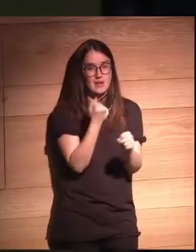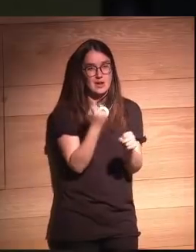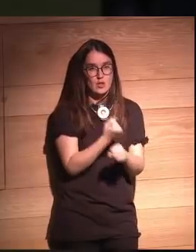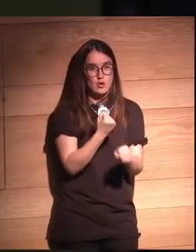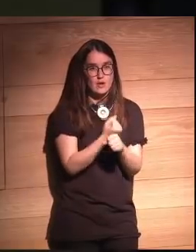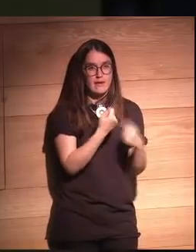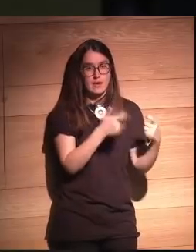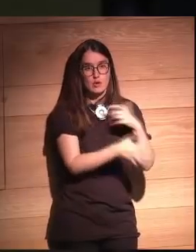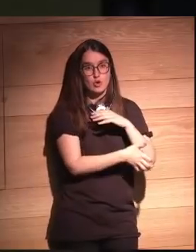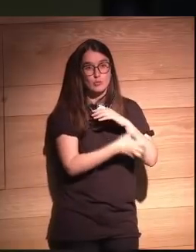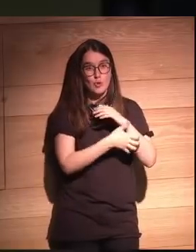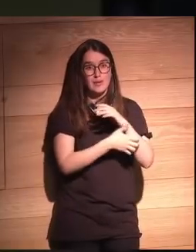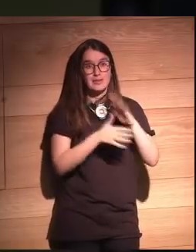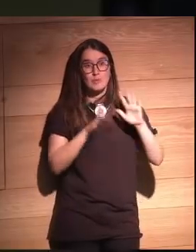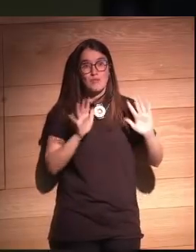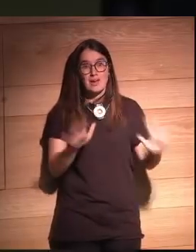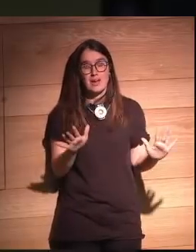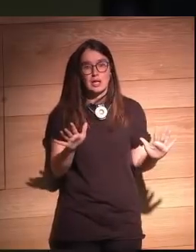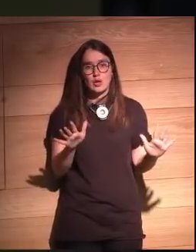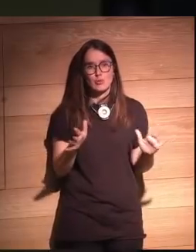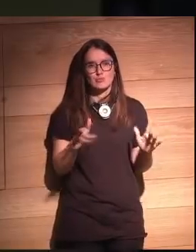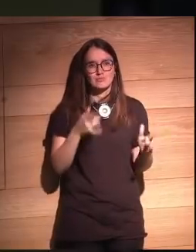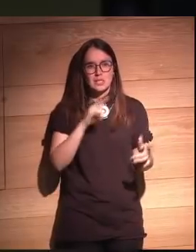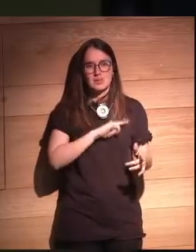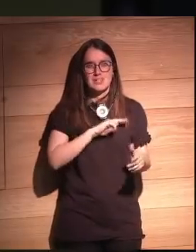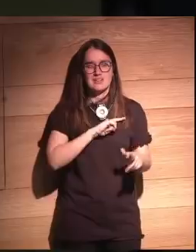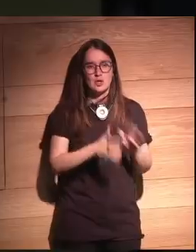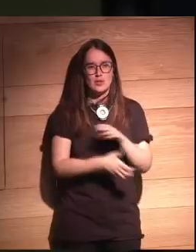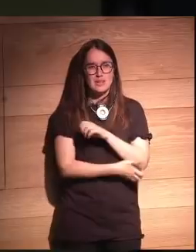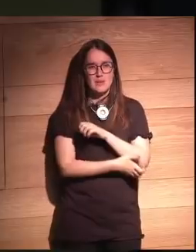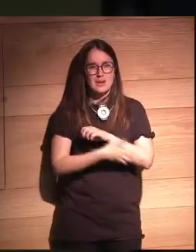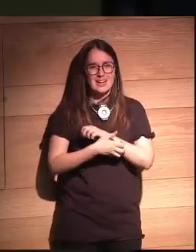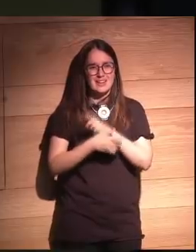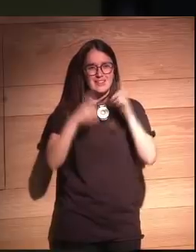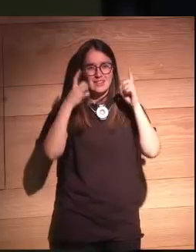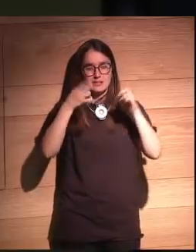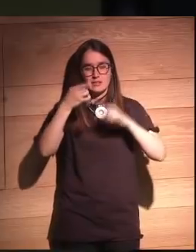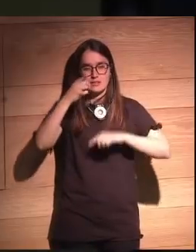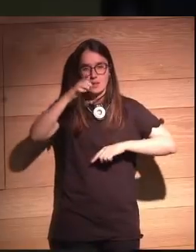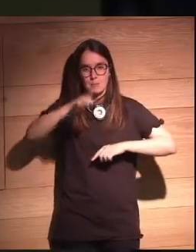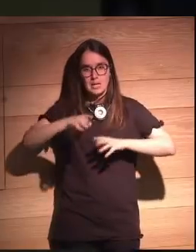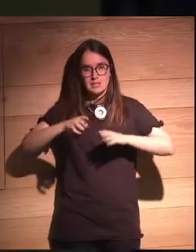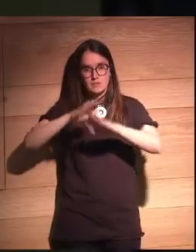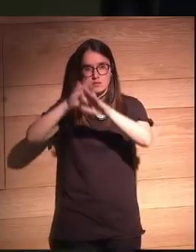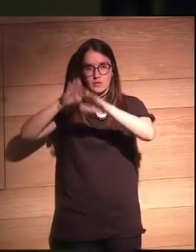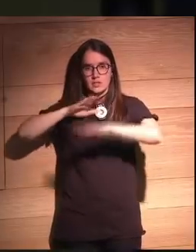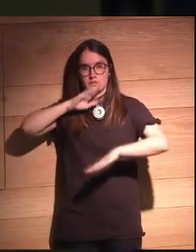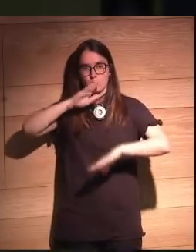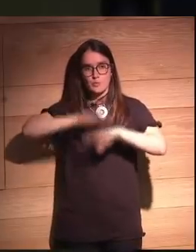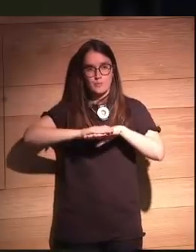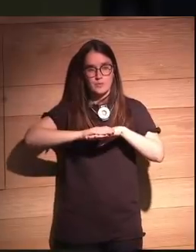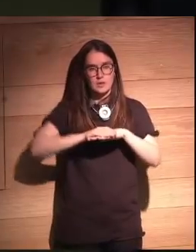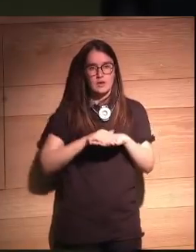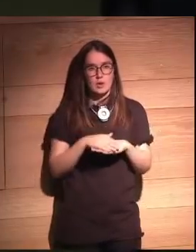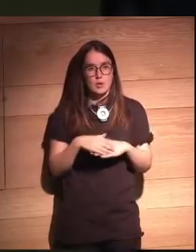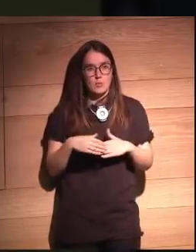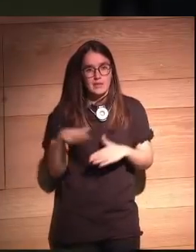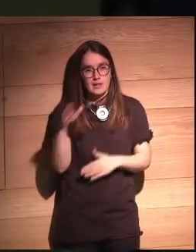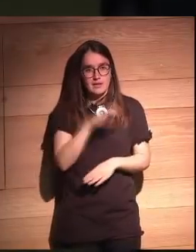y los pobres, pero aún así hay una sensación de precariedad y de intentar llegar a fin de mes, ya sea ocupándote